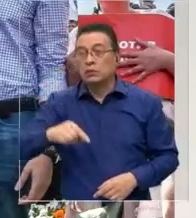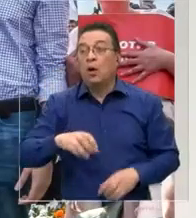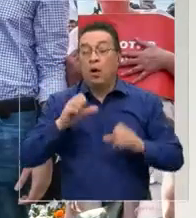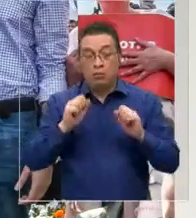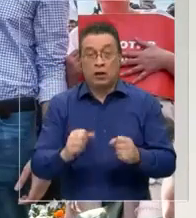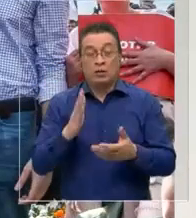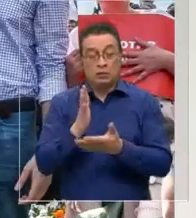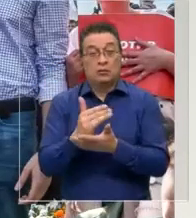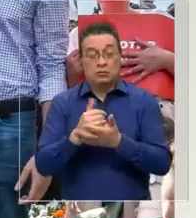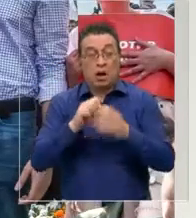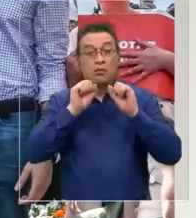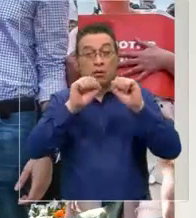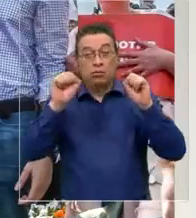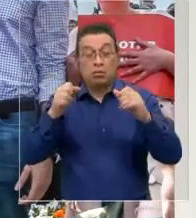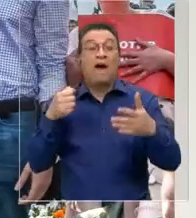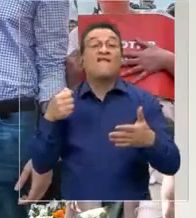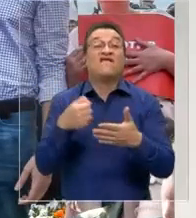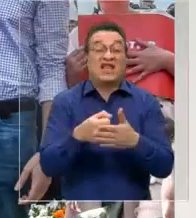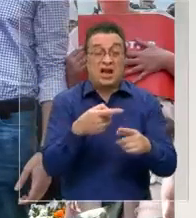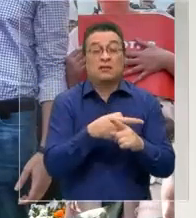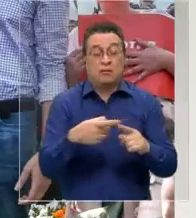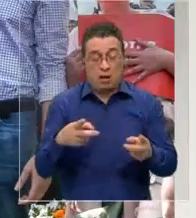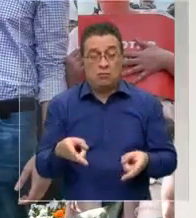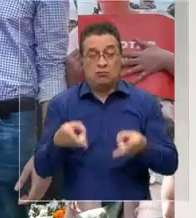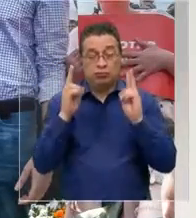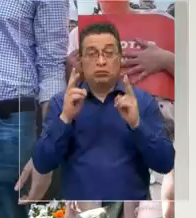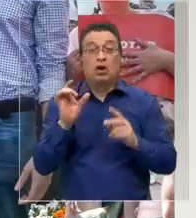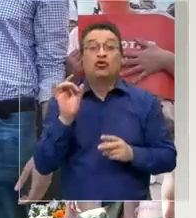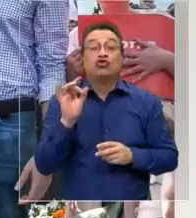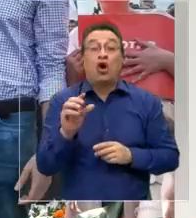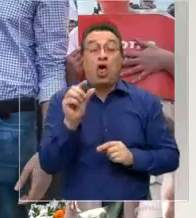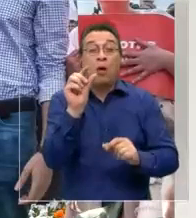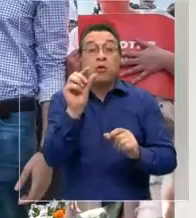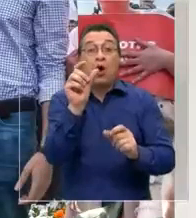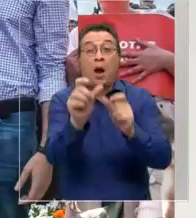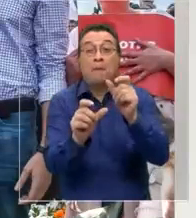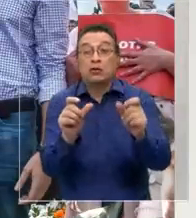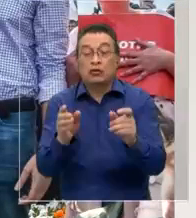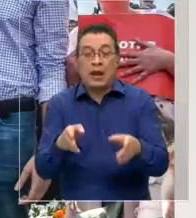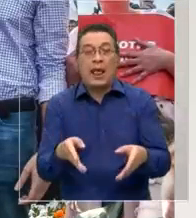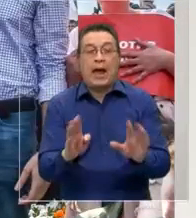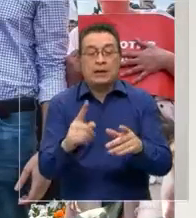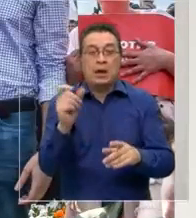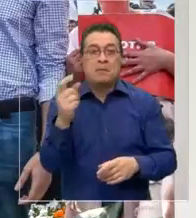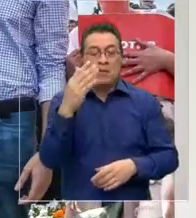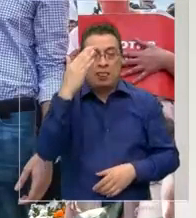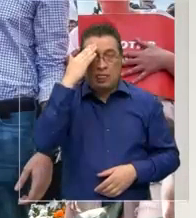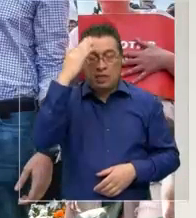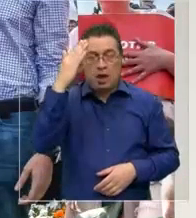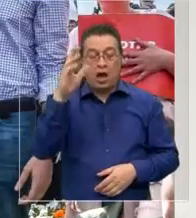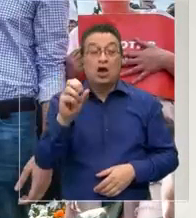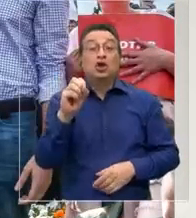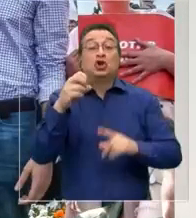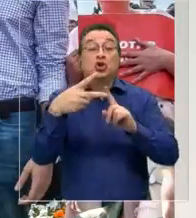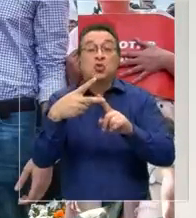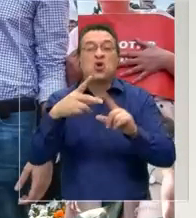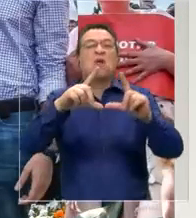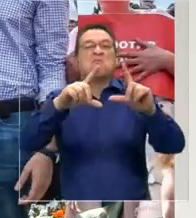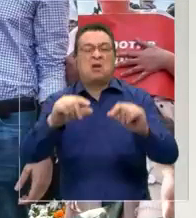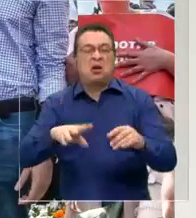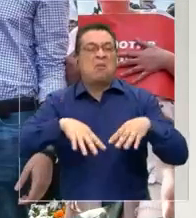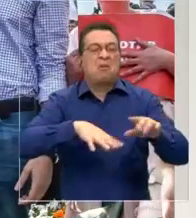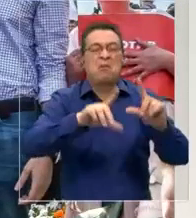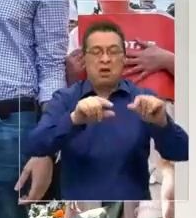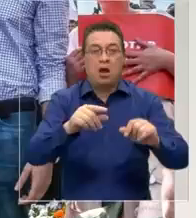una manifestación, hágalo el fin de semana. Sí, tal vez solo unas pocas personas salgan a la calle el primer día. Y en el segundo, incluso menos.